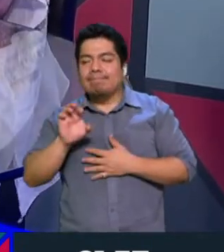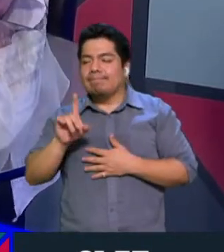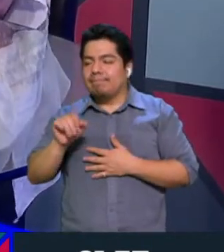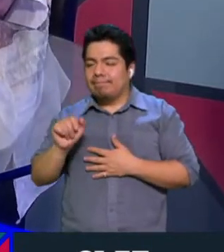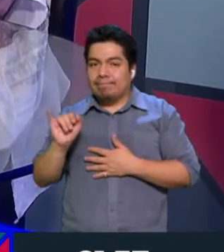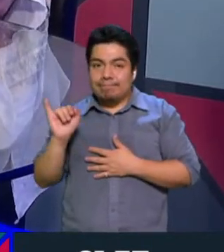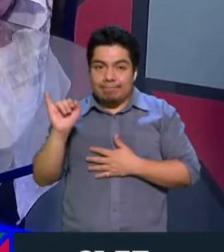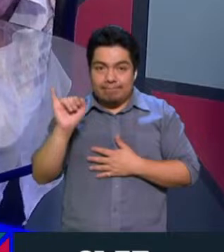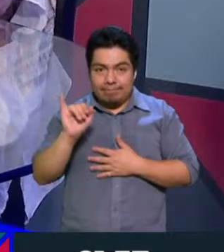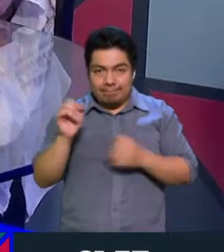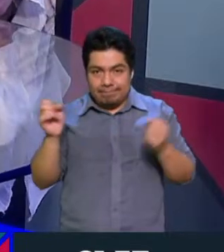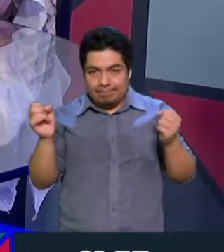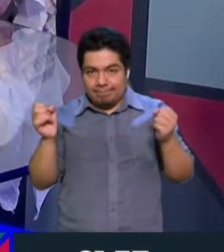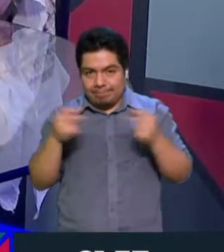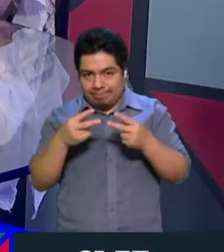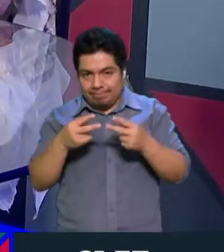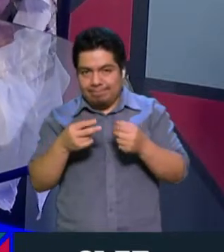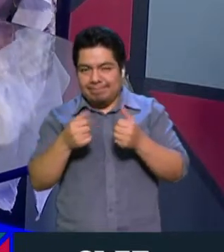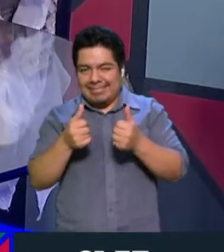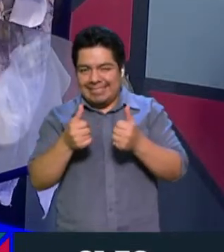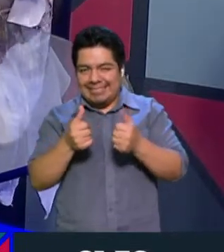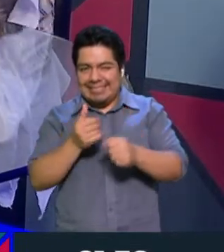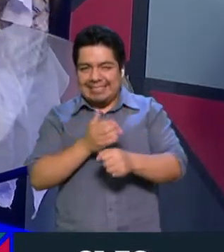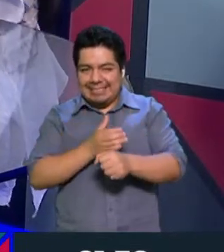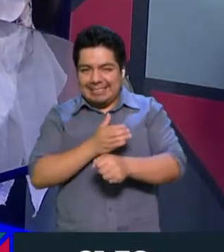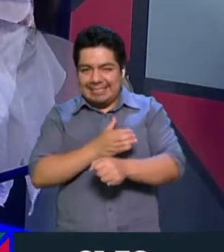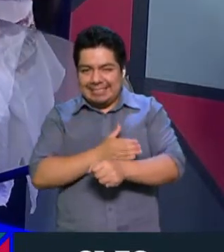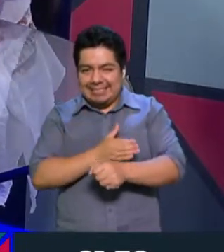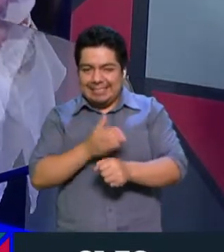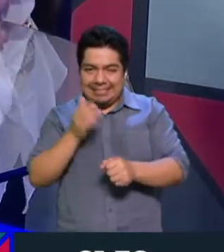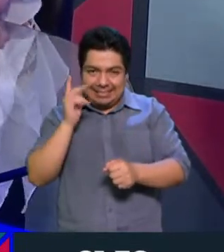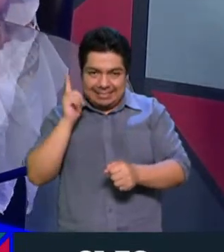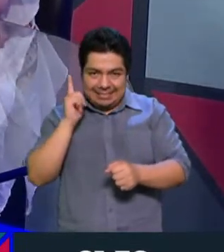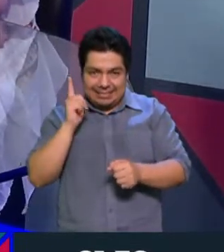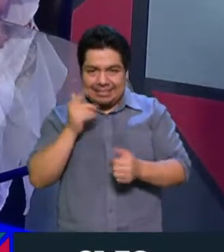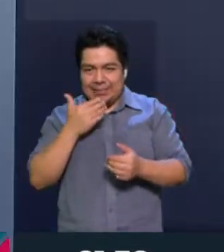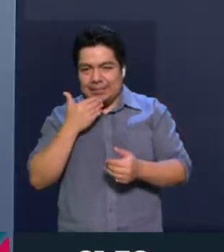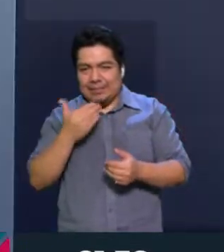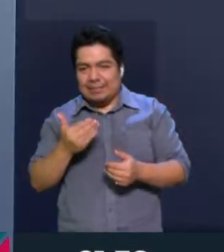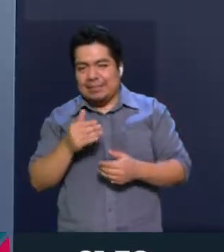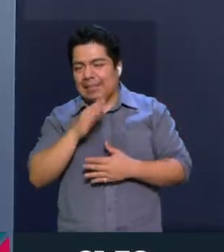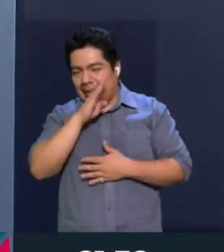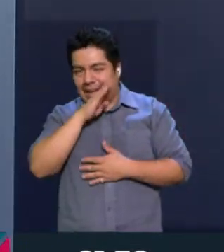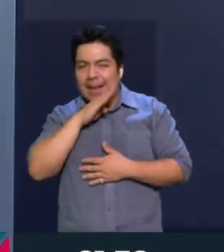acá la próxima semana. Gracias por acompañarnos. Bueno, espero verte. Yo los veo y con Braulio acá en el foro. Muchísimas